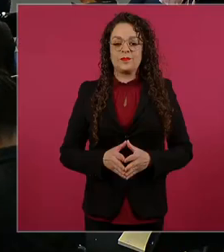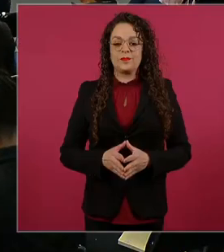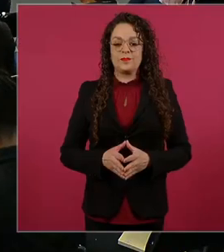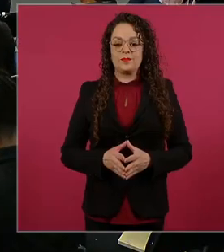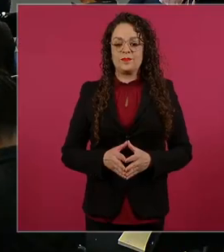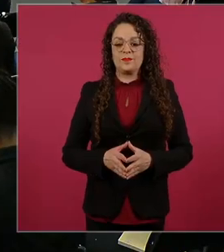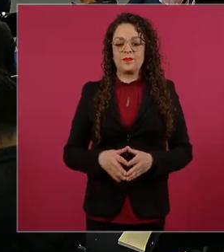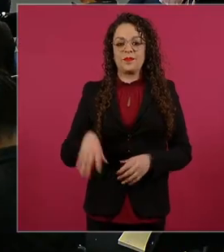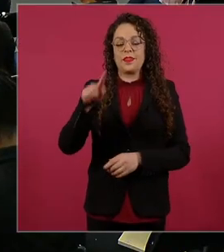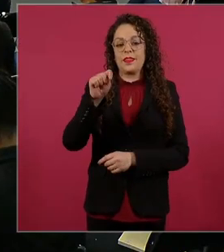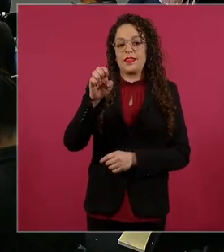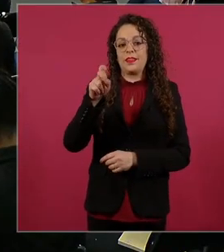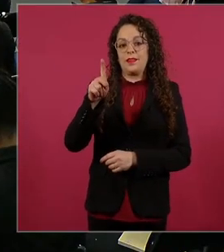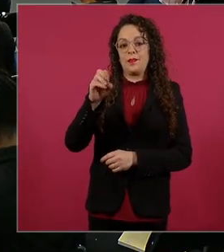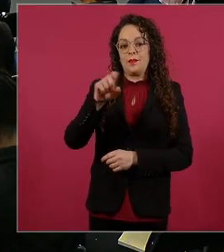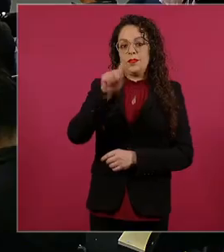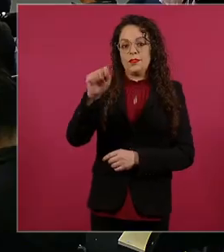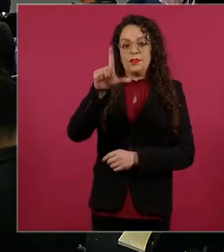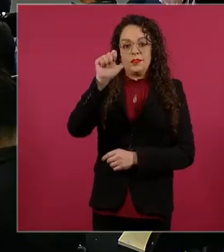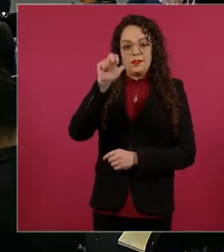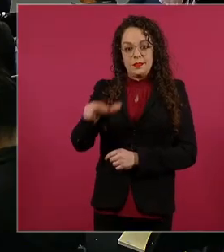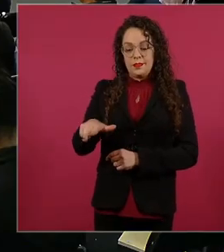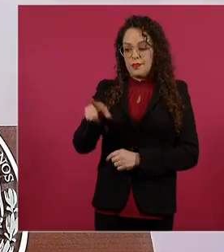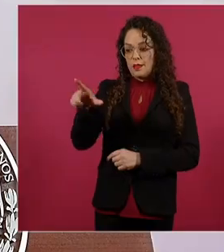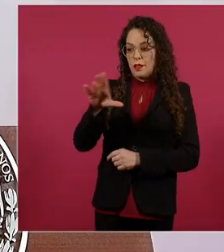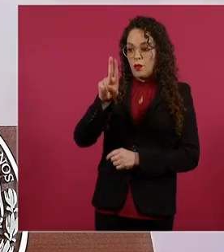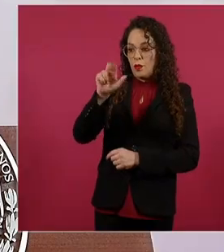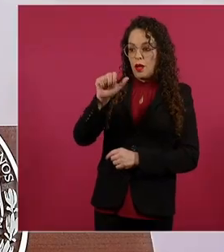tenemos y eso va a ayudar mucho